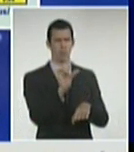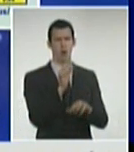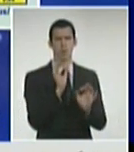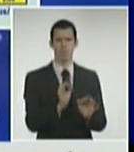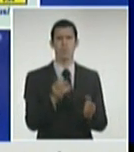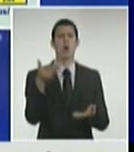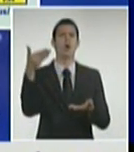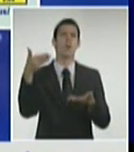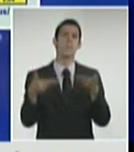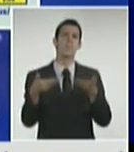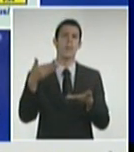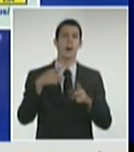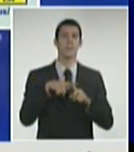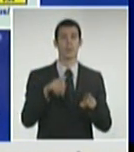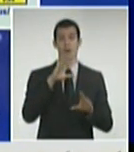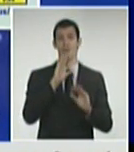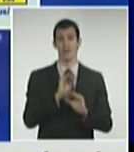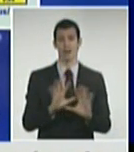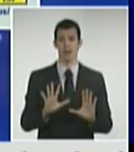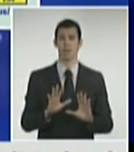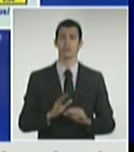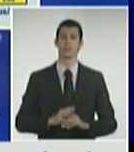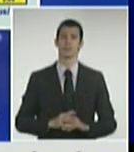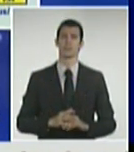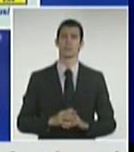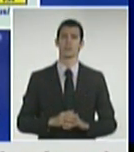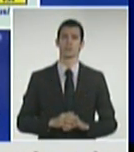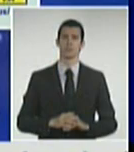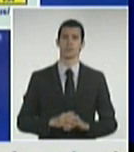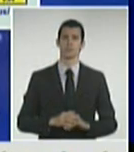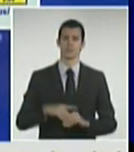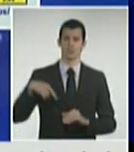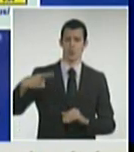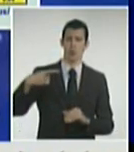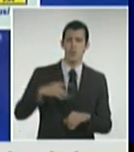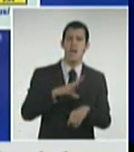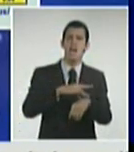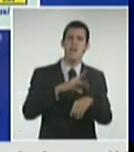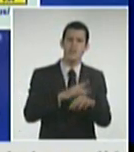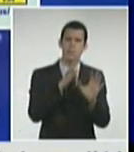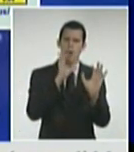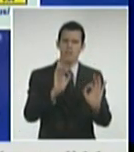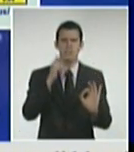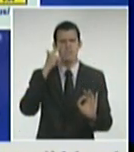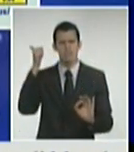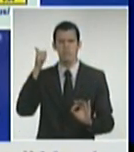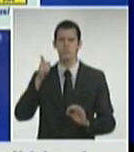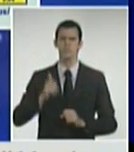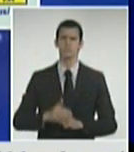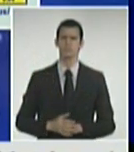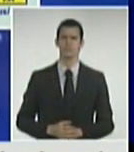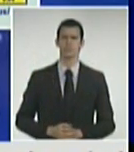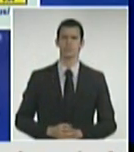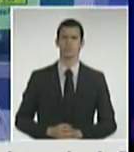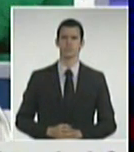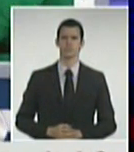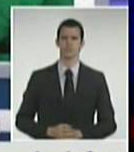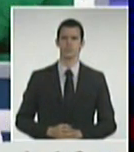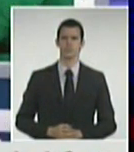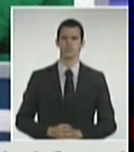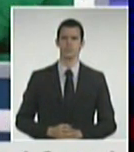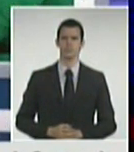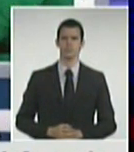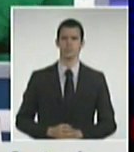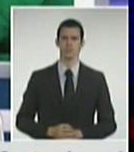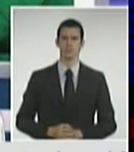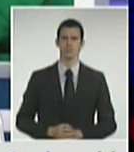de casos diagnosticados que realmente ahí se refleja. Este es el comportamiento, yo reitero, no es que nos